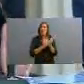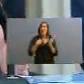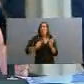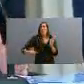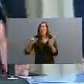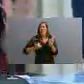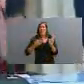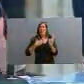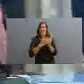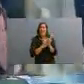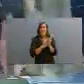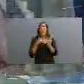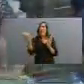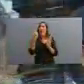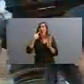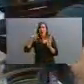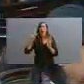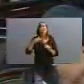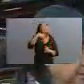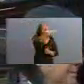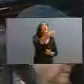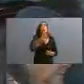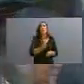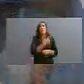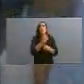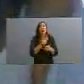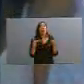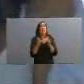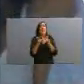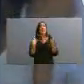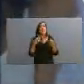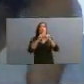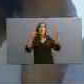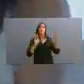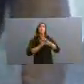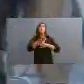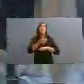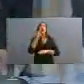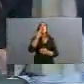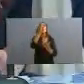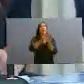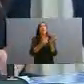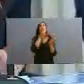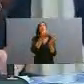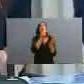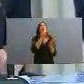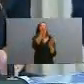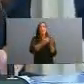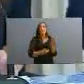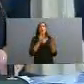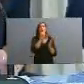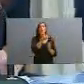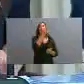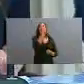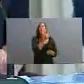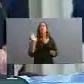debemos terminar. Y debe poderse tener acceso mediante Internet a la declaración jurada de todos los integrantes de